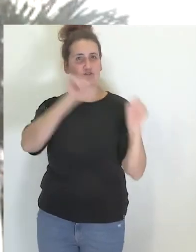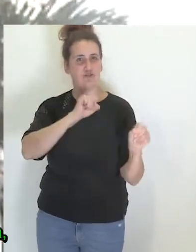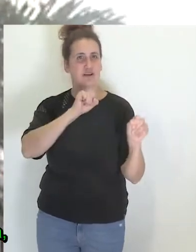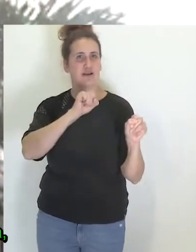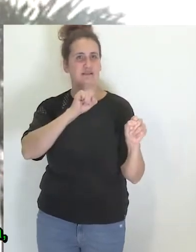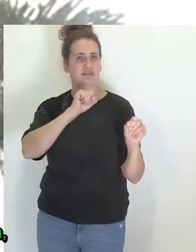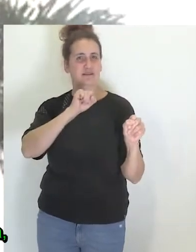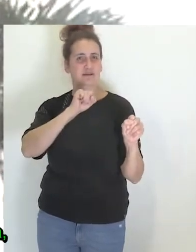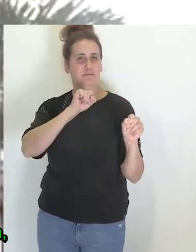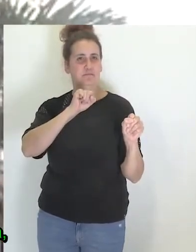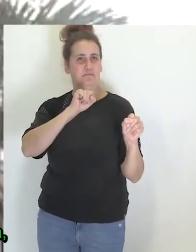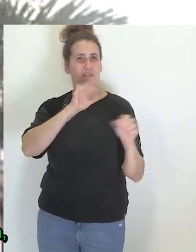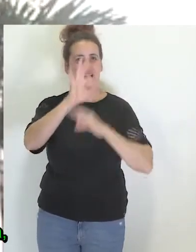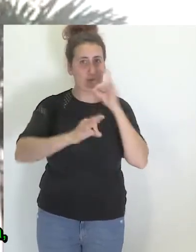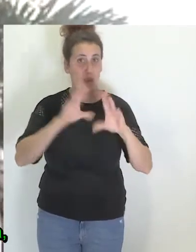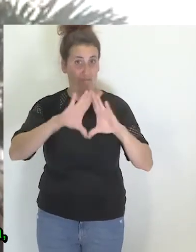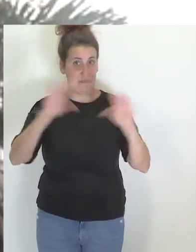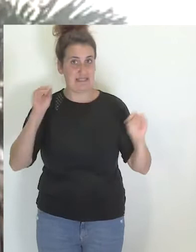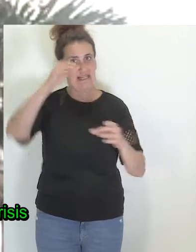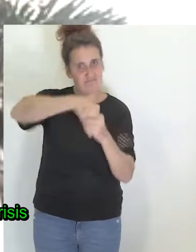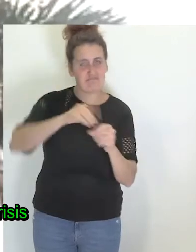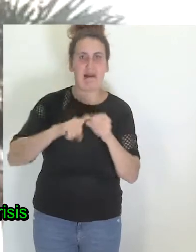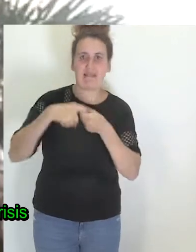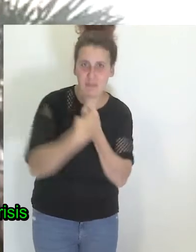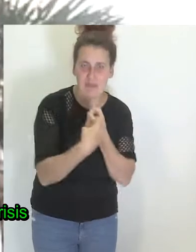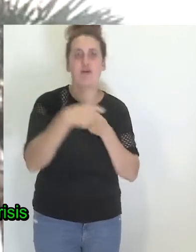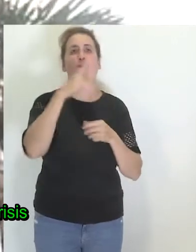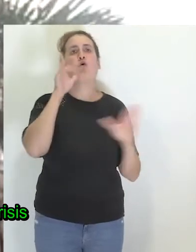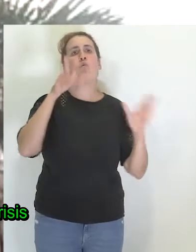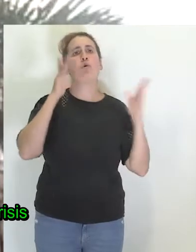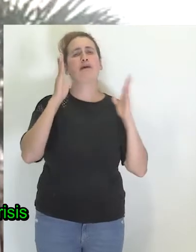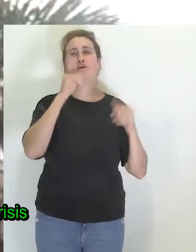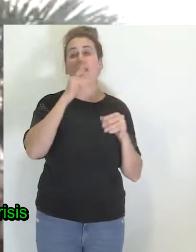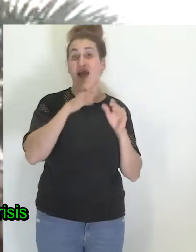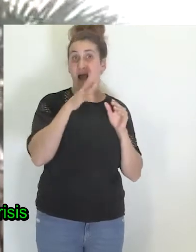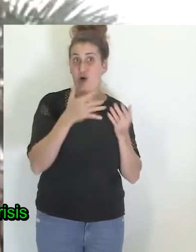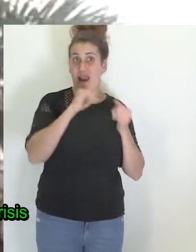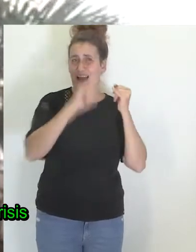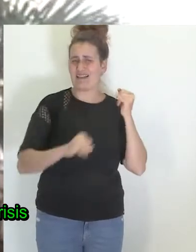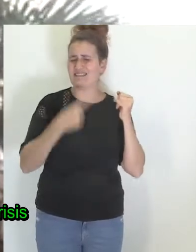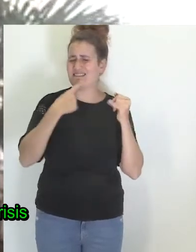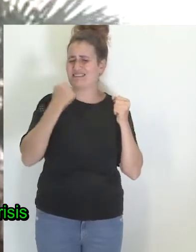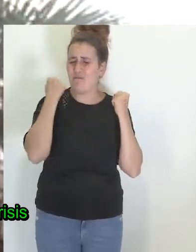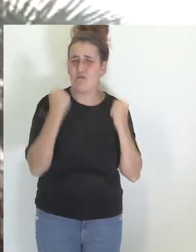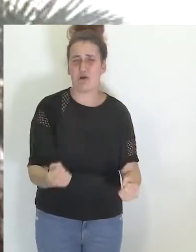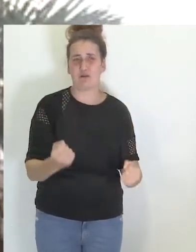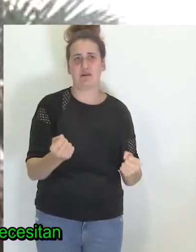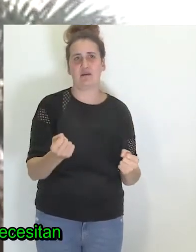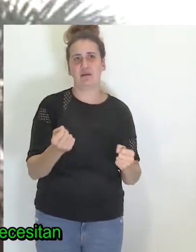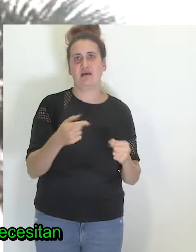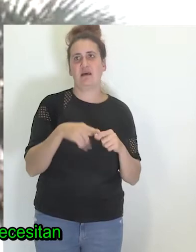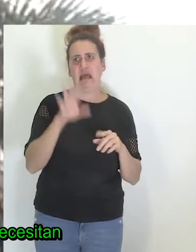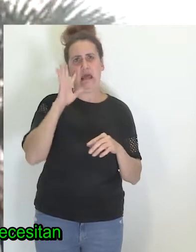las activistas, a las integrantes de la articulación feminista, en un momento en el que la crisis es tan, tan fuerte